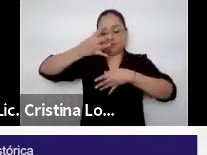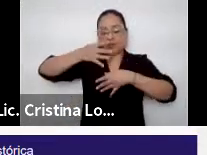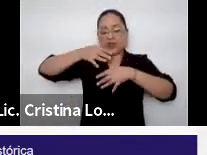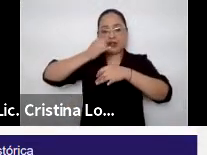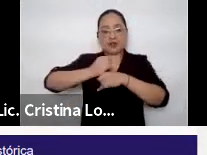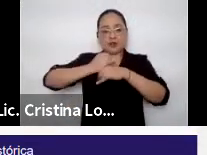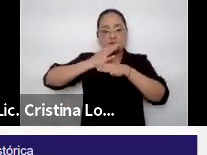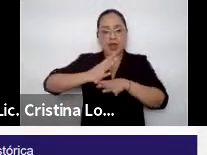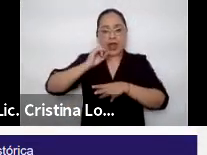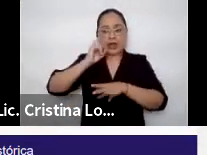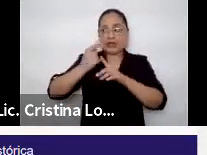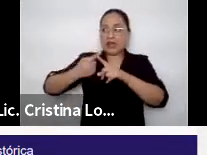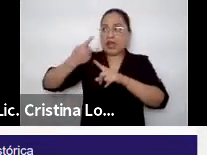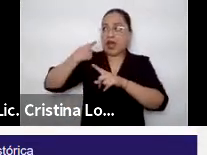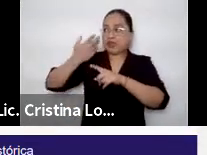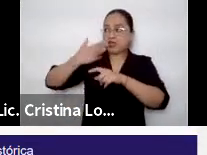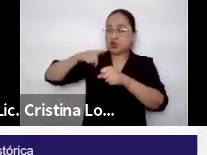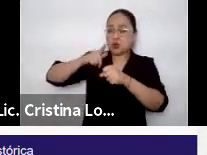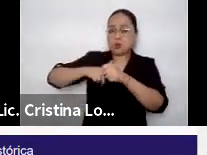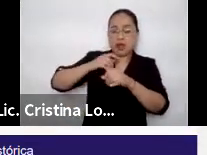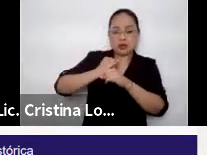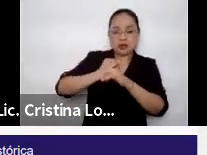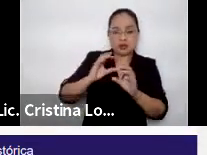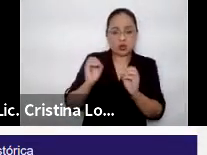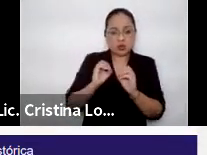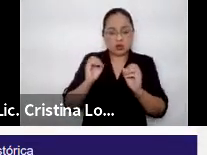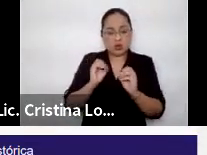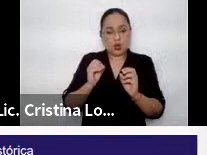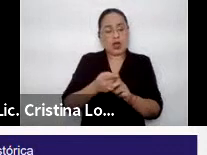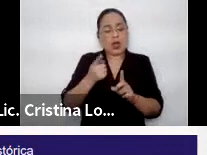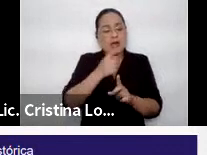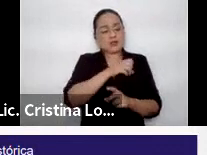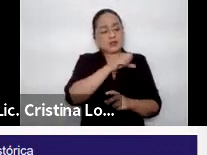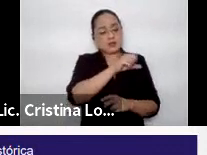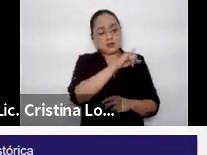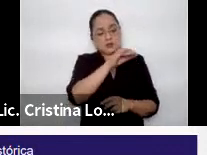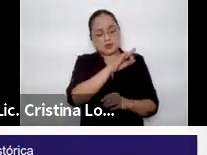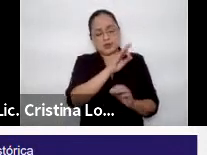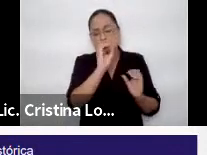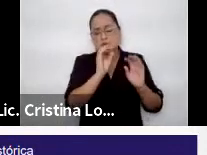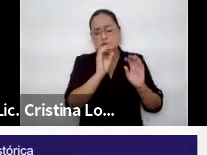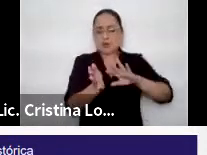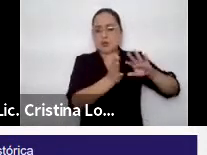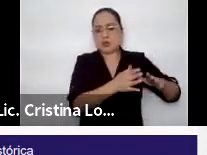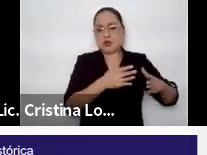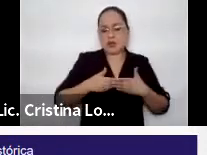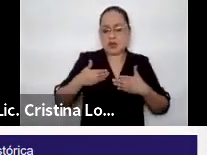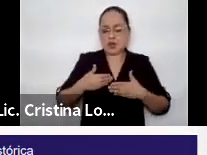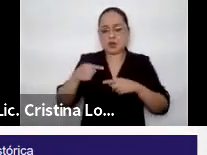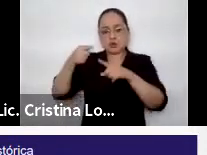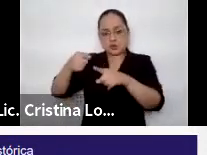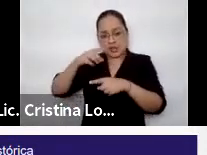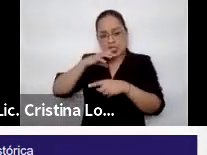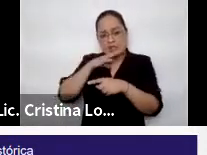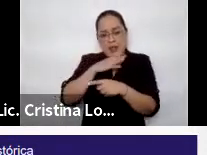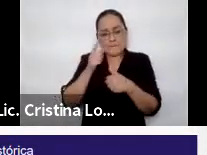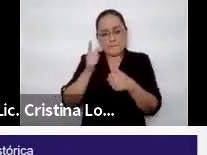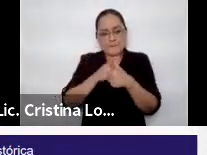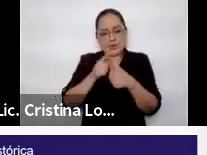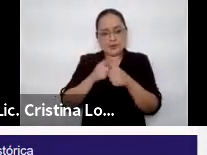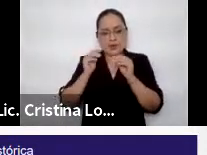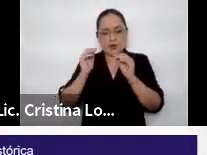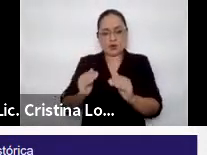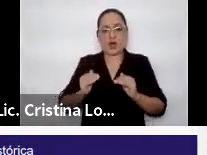es como estamos acostumbrados normalmente en el semanario. Aquí en la Gaceta, ustedes van a visualizar primero